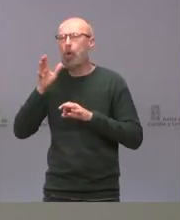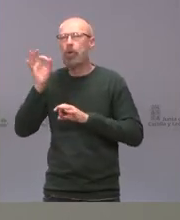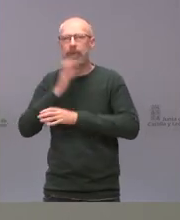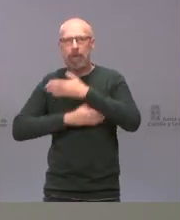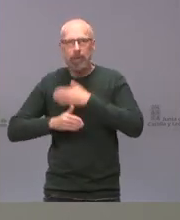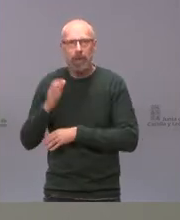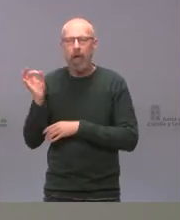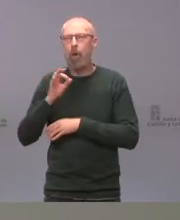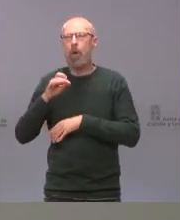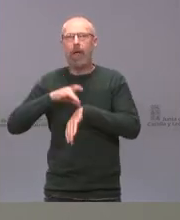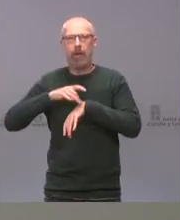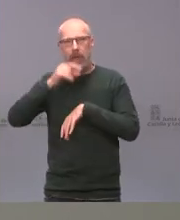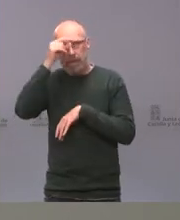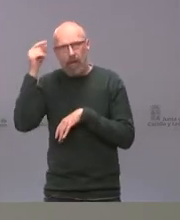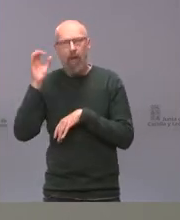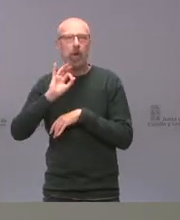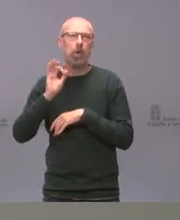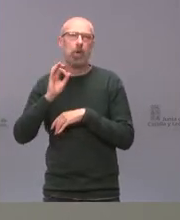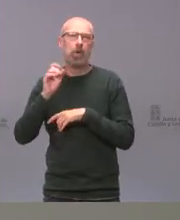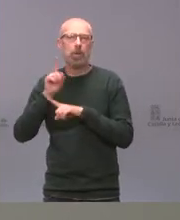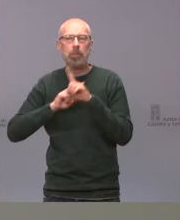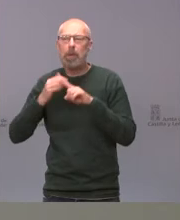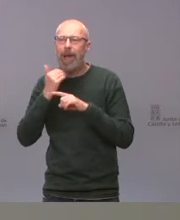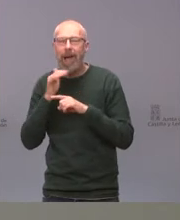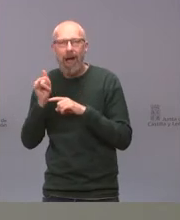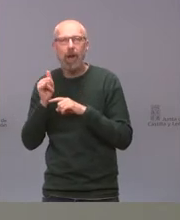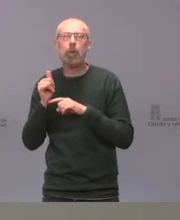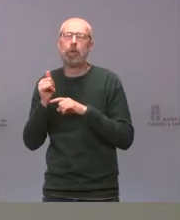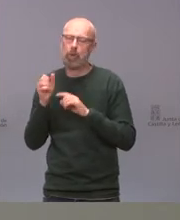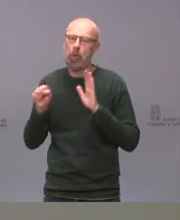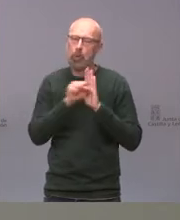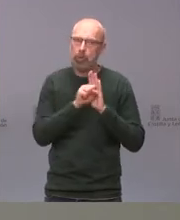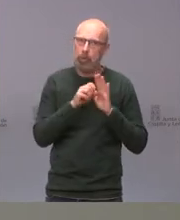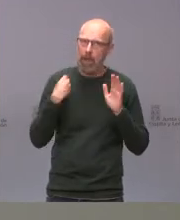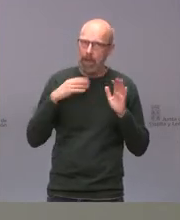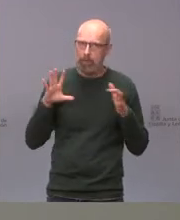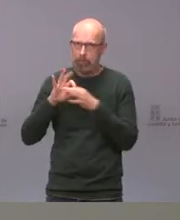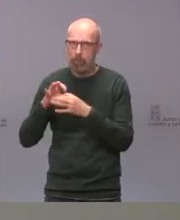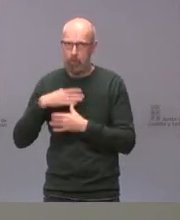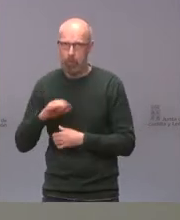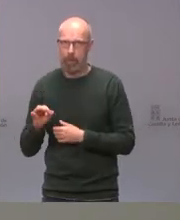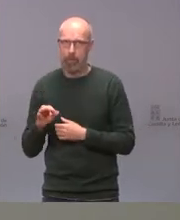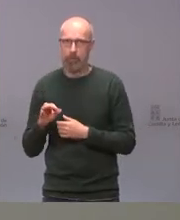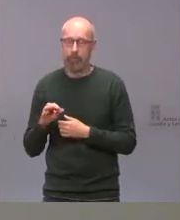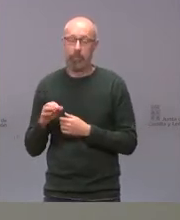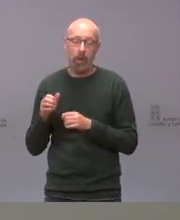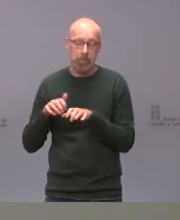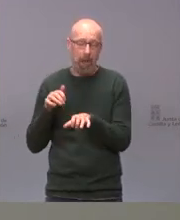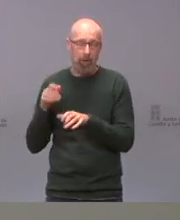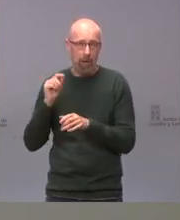enfermedad mental, si no estuvieran vacunados por pertenecer a estos grupos de edad, aunque muchos de ellos ya están vacunados.